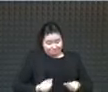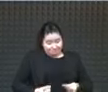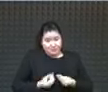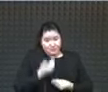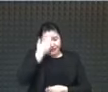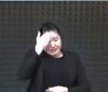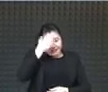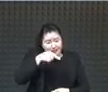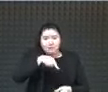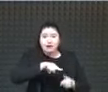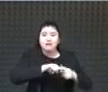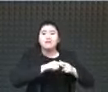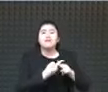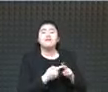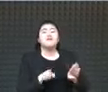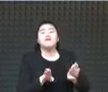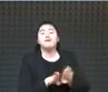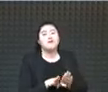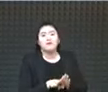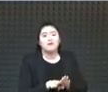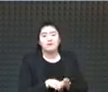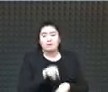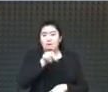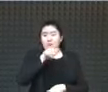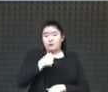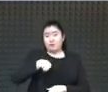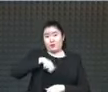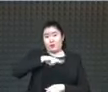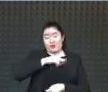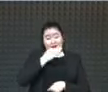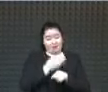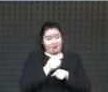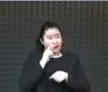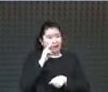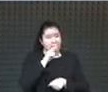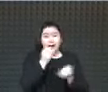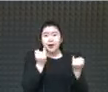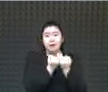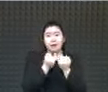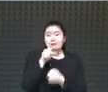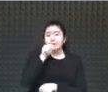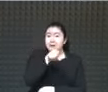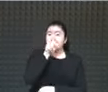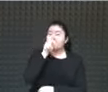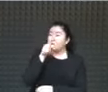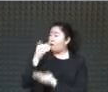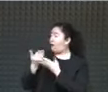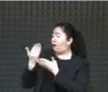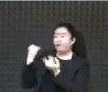historia de esta ciudad. Esta ciudad no siempre fue lo que nosotros vemos hoy aquí, sino que hubo